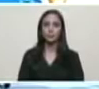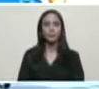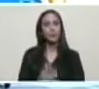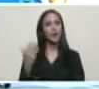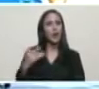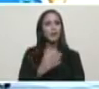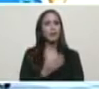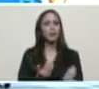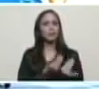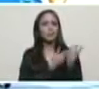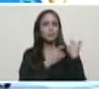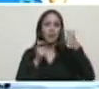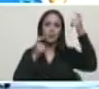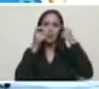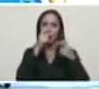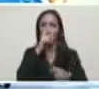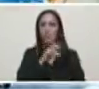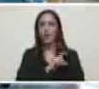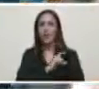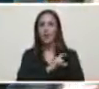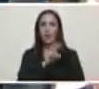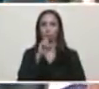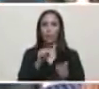Chávez en enero del 2007